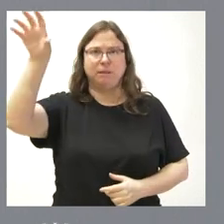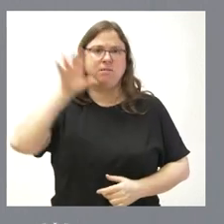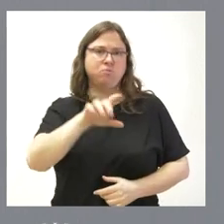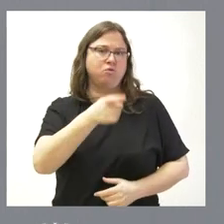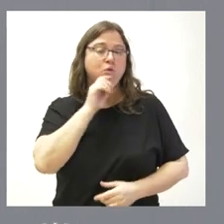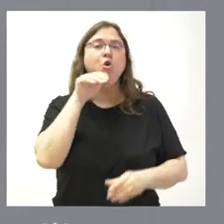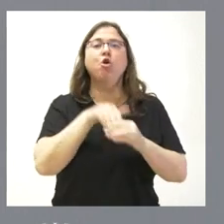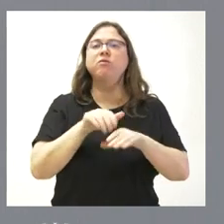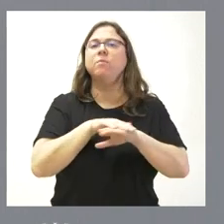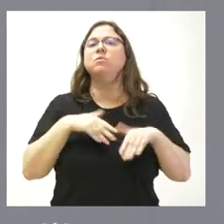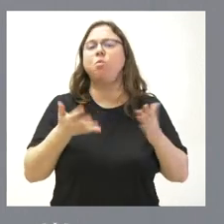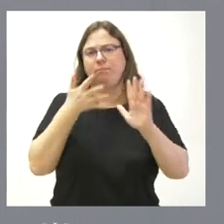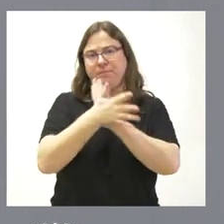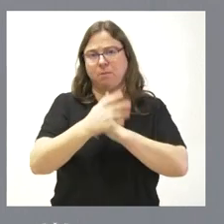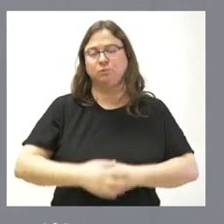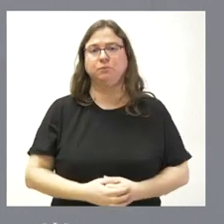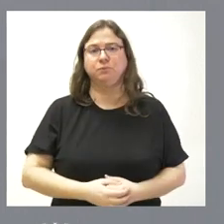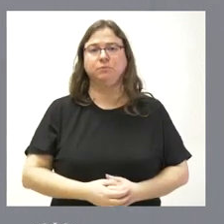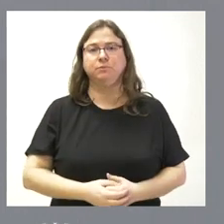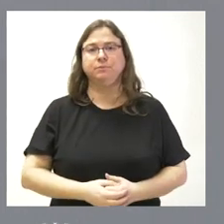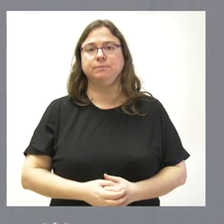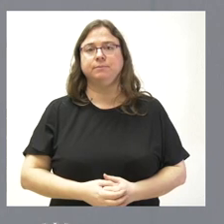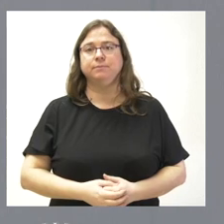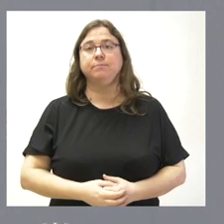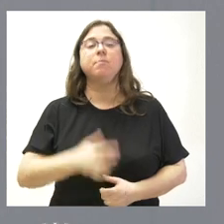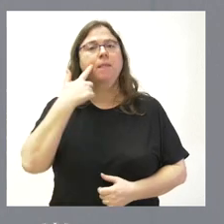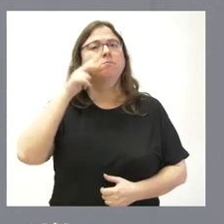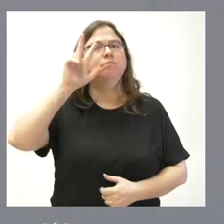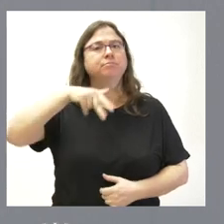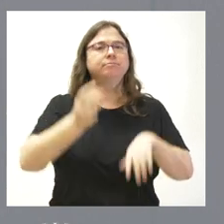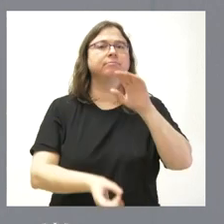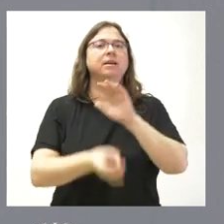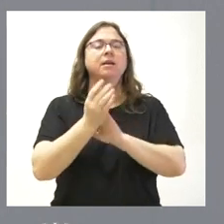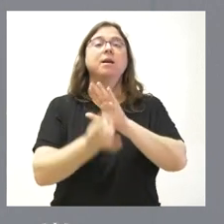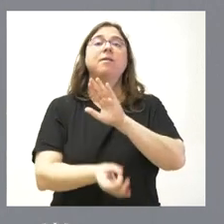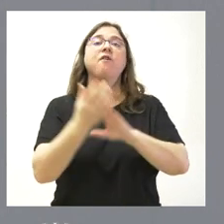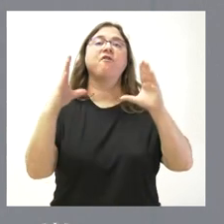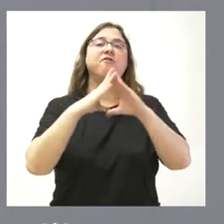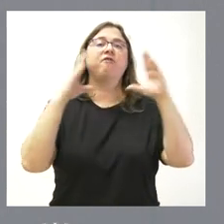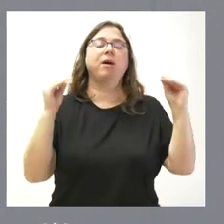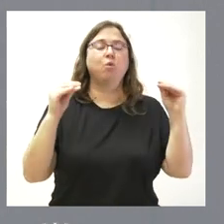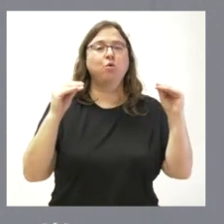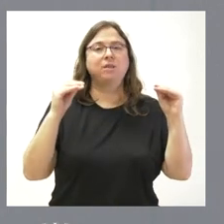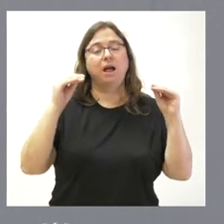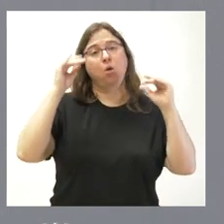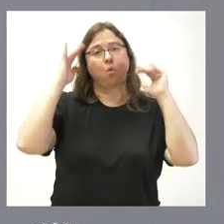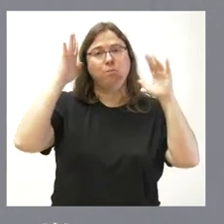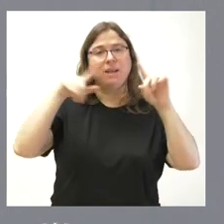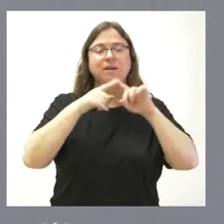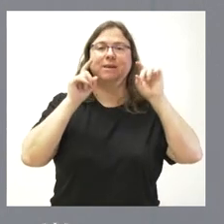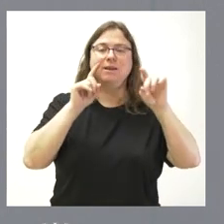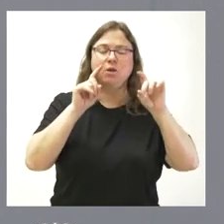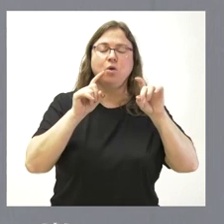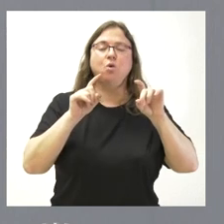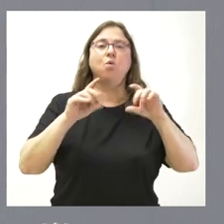contenido básico del mismo se reconoce también la creación de la facultad de humanidades y educación de la Universidad Católica Santa